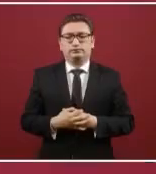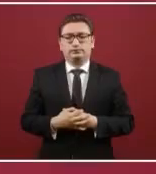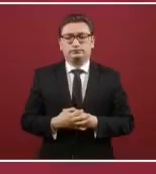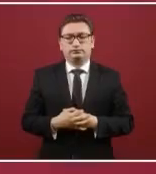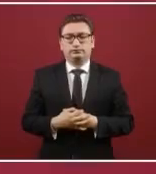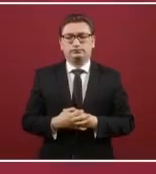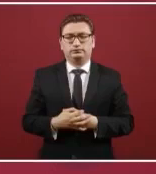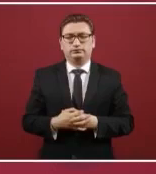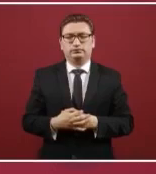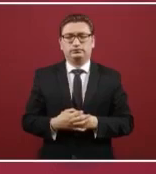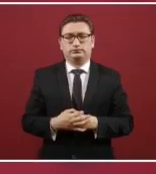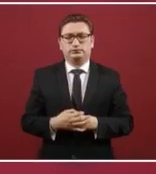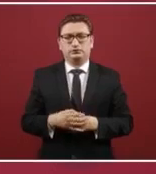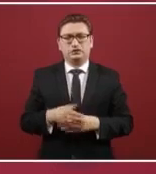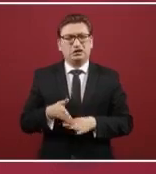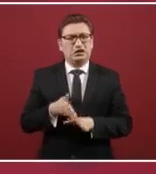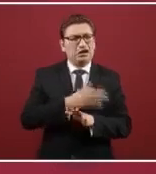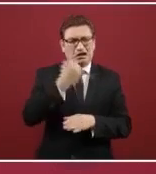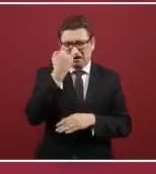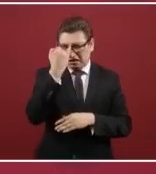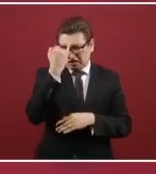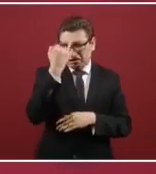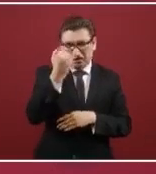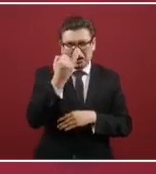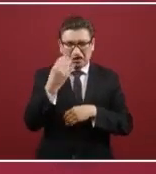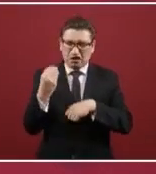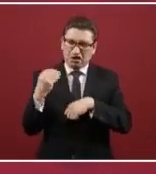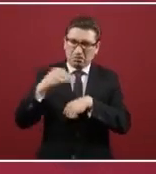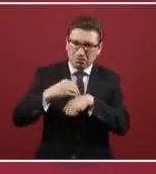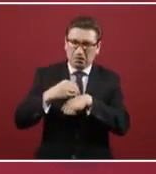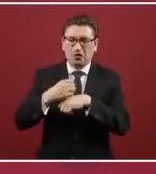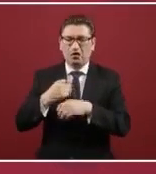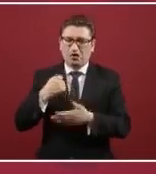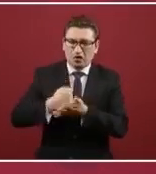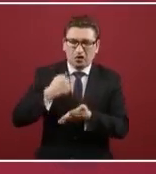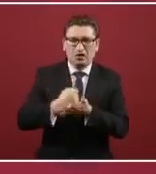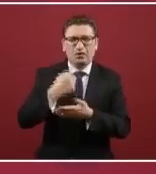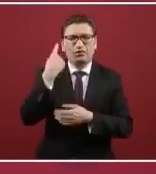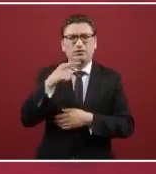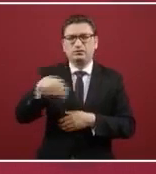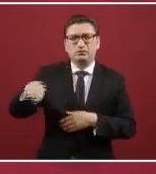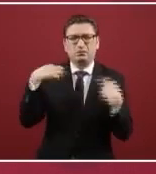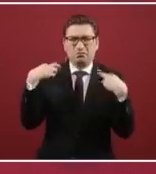todo eso que se impuso de las evaluaciones punitivas.